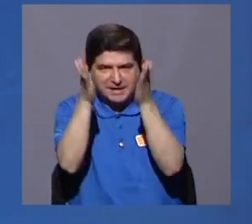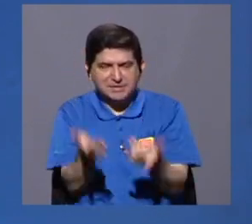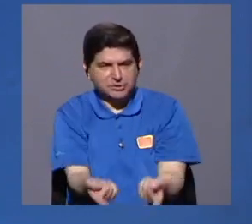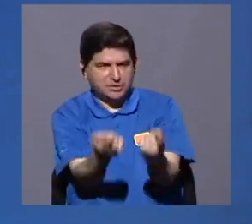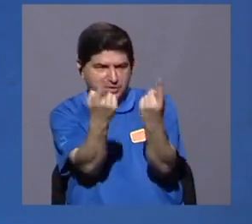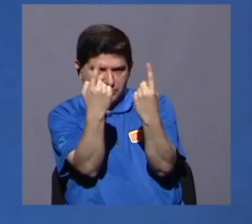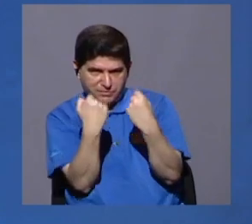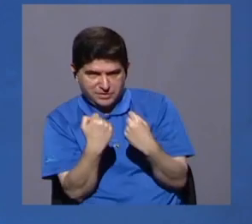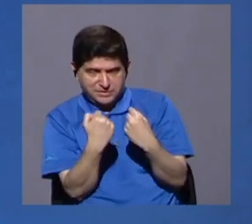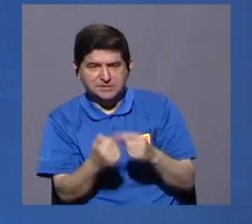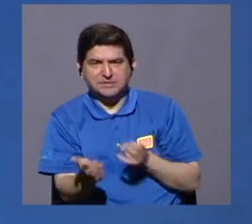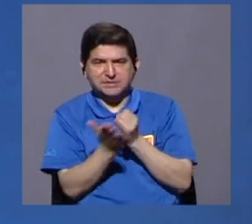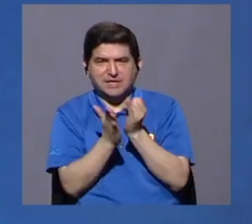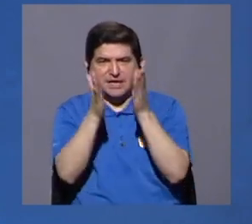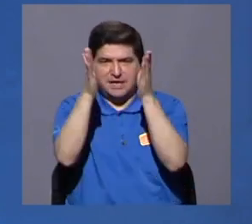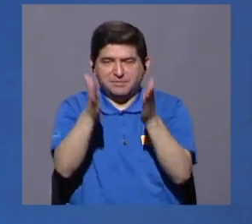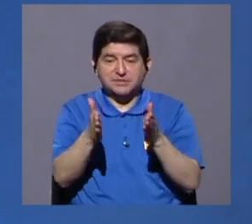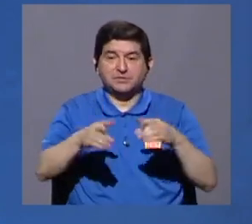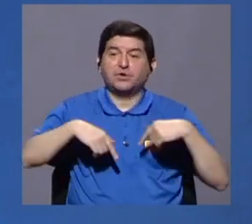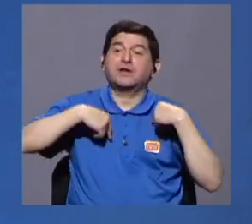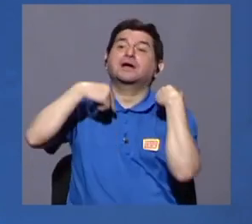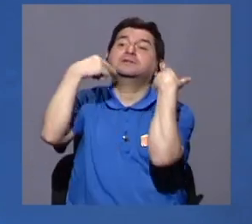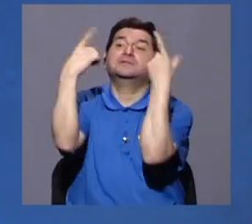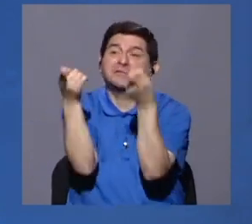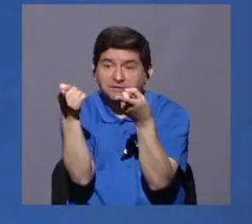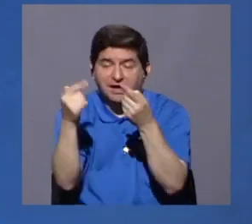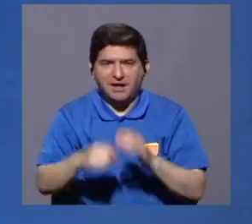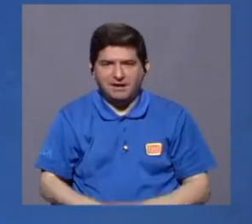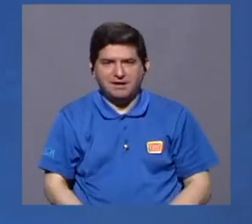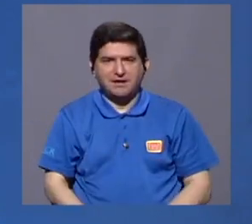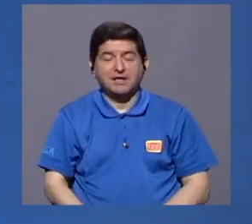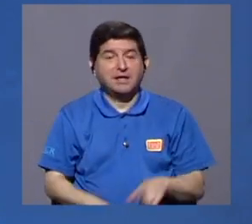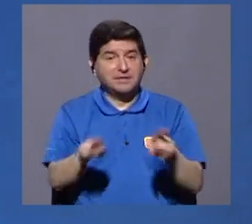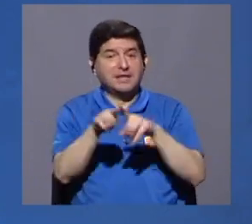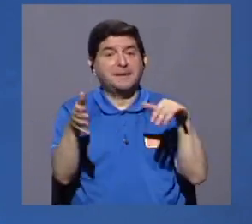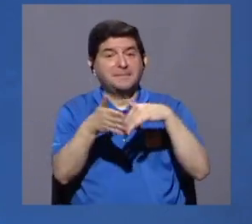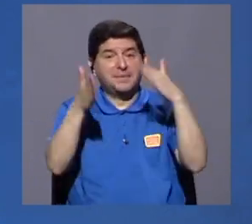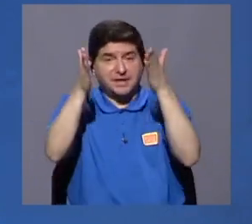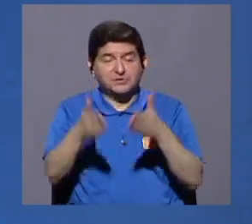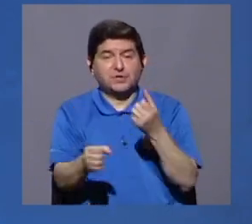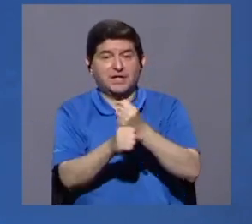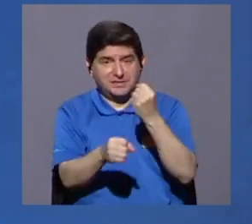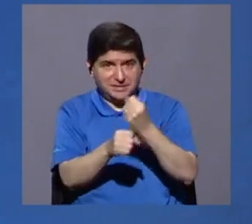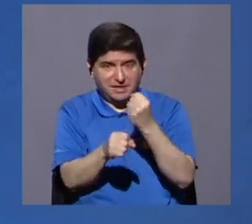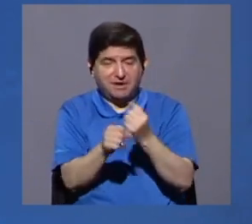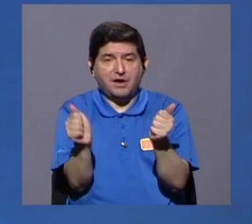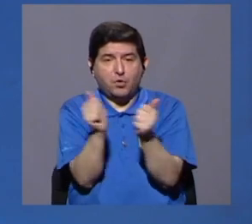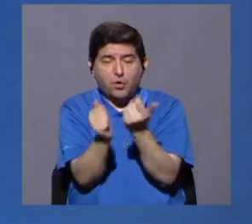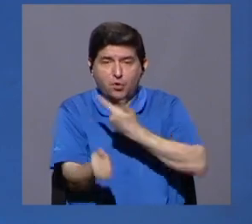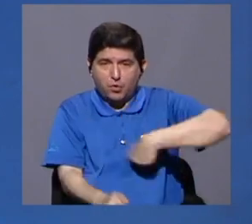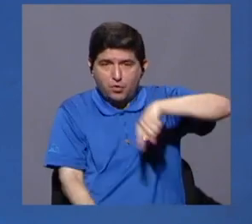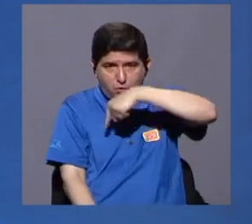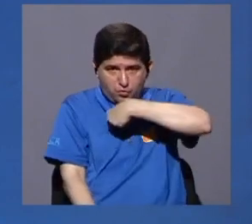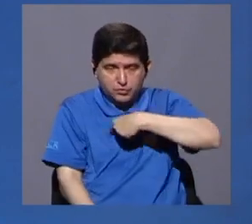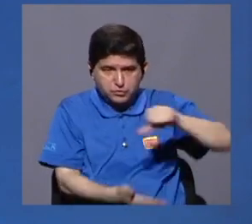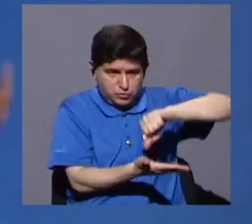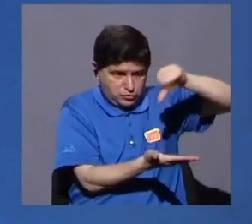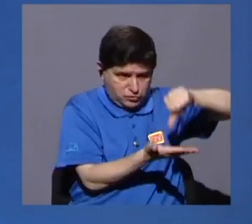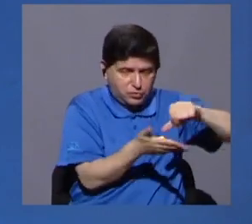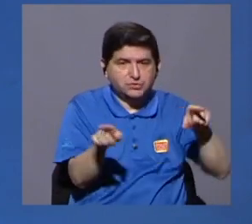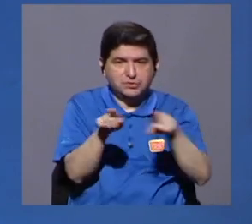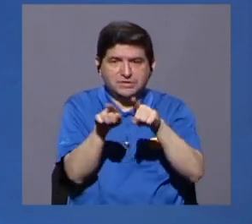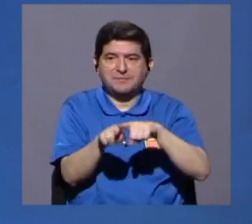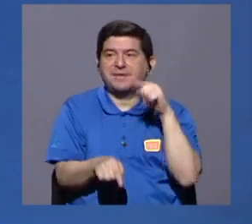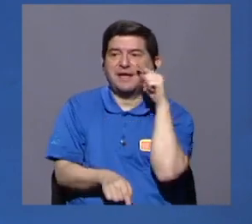llegan a investigadores que vamos allá y hay estudiantes que están trabajando tanto con nosotros en el cine spa como con